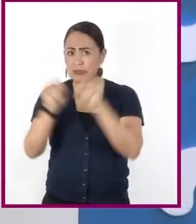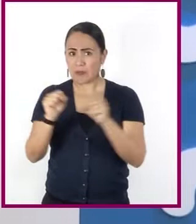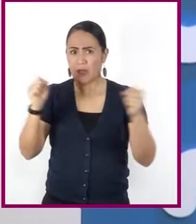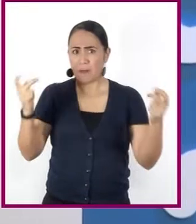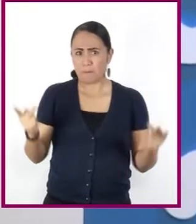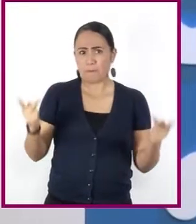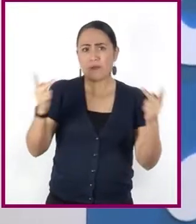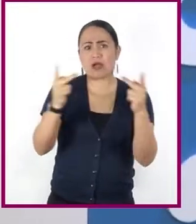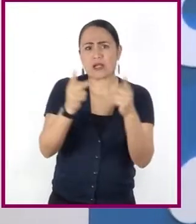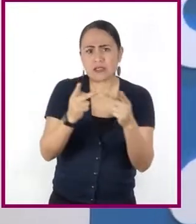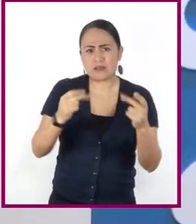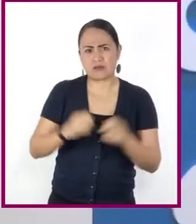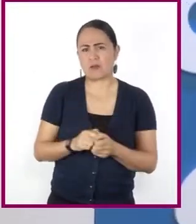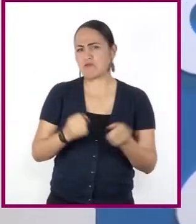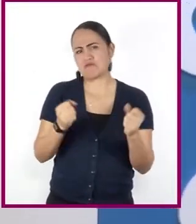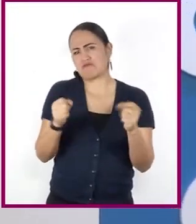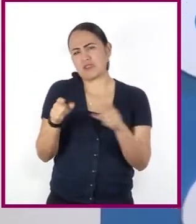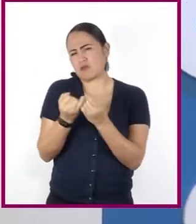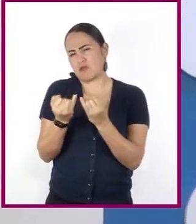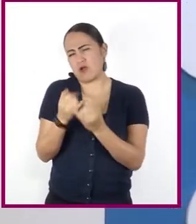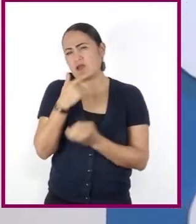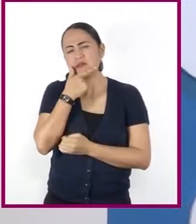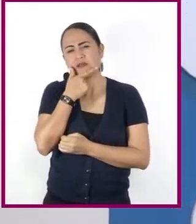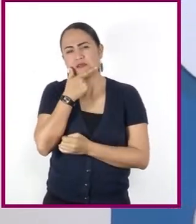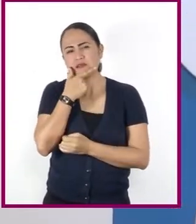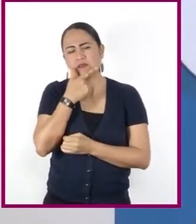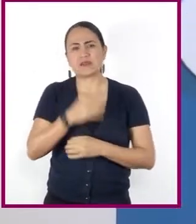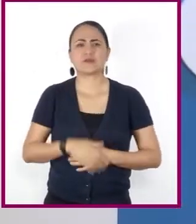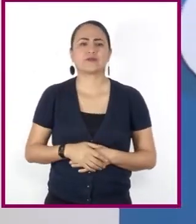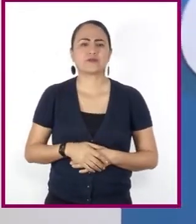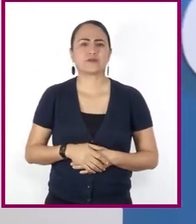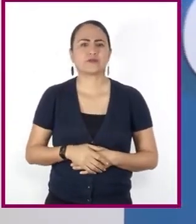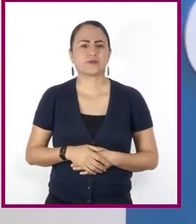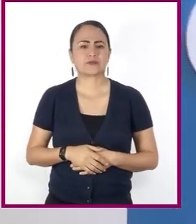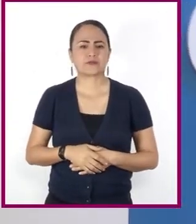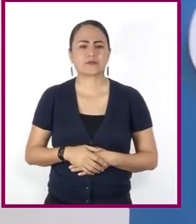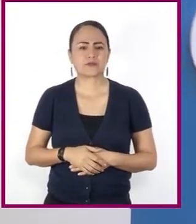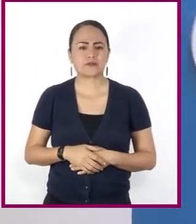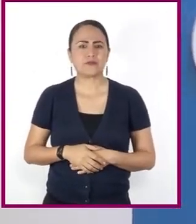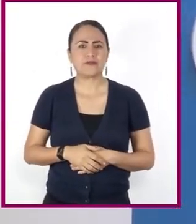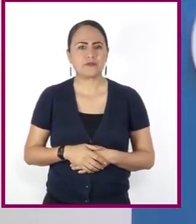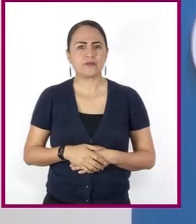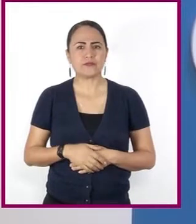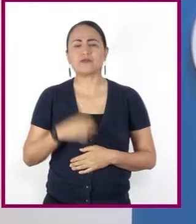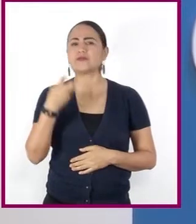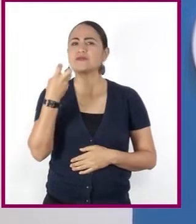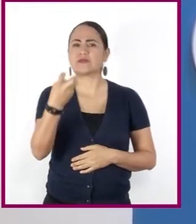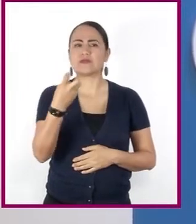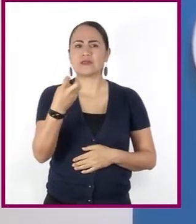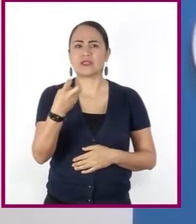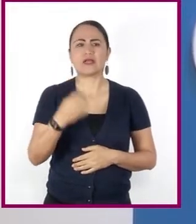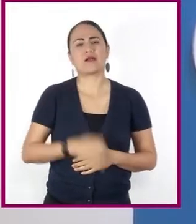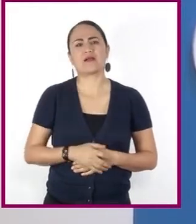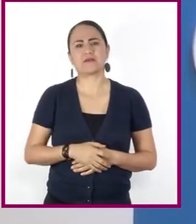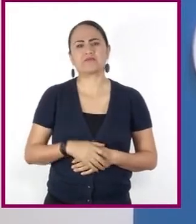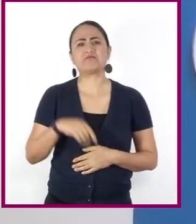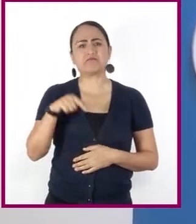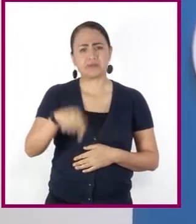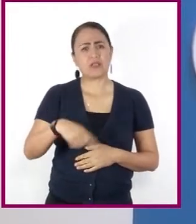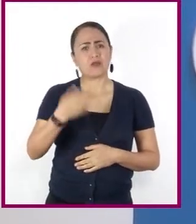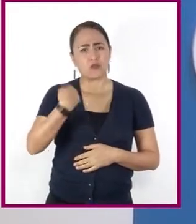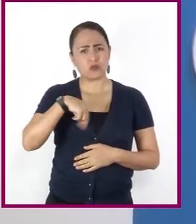como el inglés. Queda claro que hablar el mismo lenguaje matemático nos puede librar de